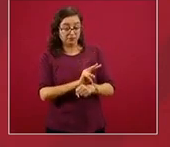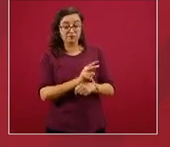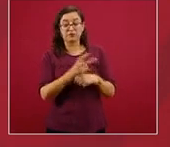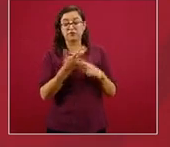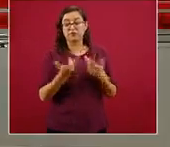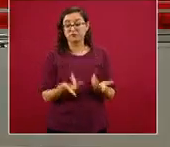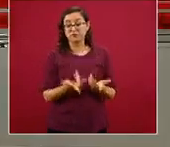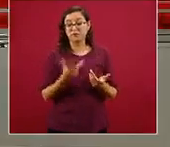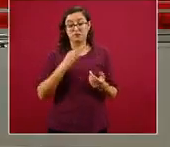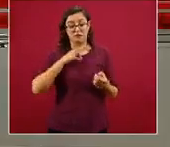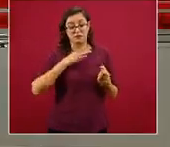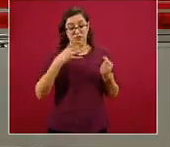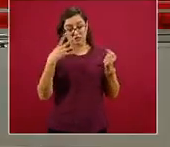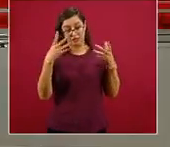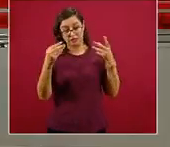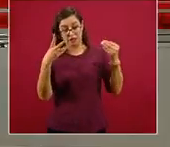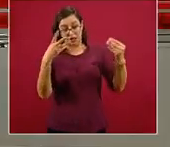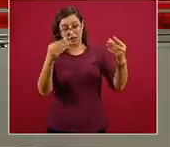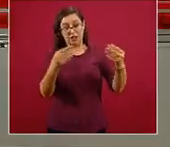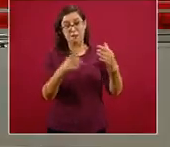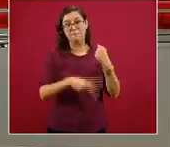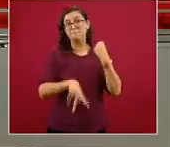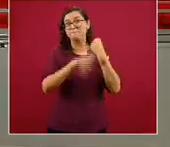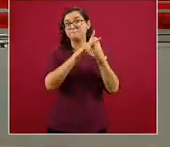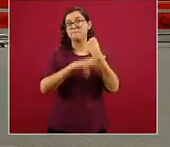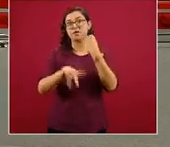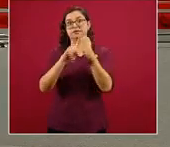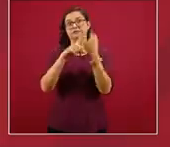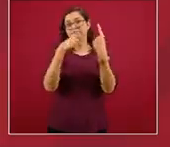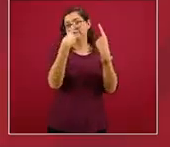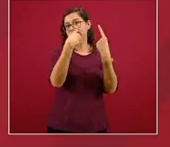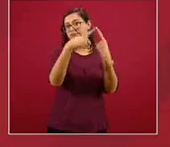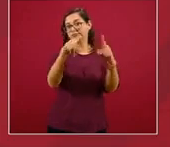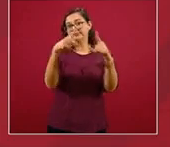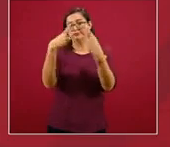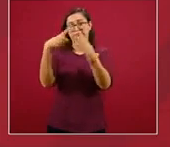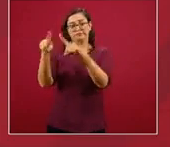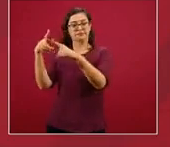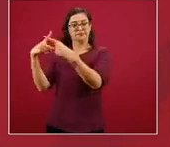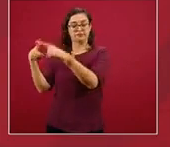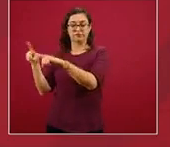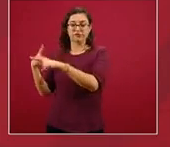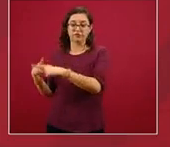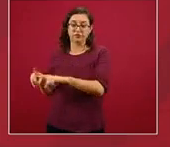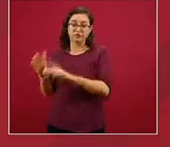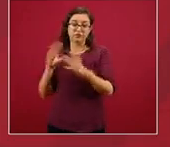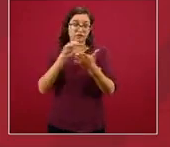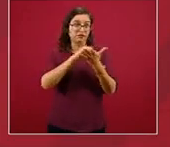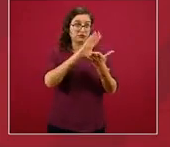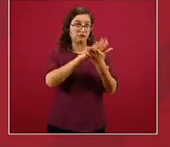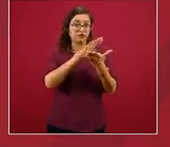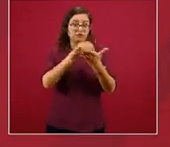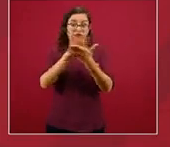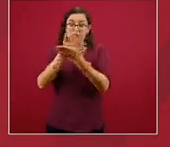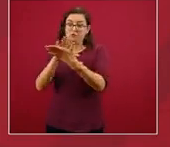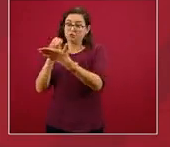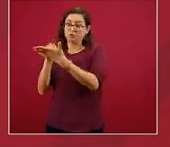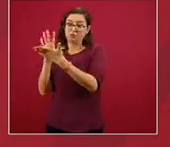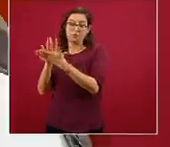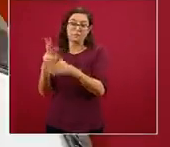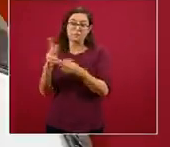el país o cada uno de los países lleva a cabo el registro de su mortalidad. Y esto puede cambiar de país a